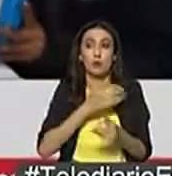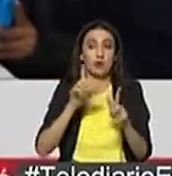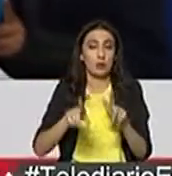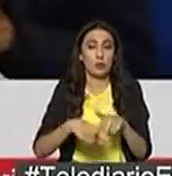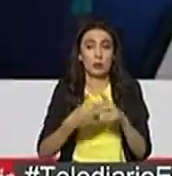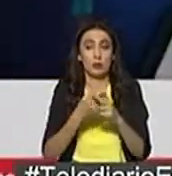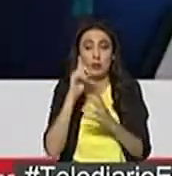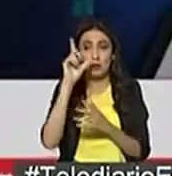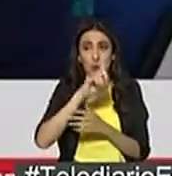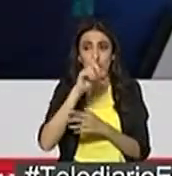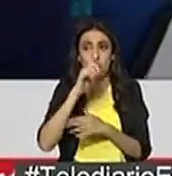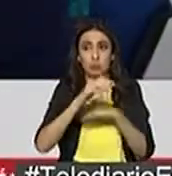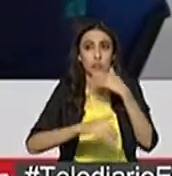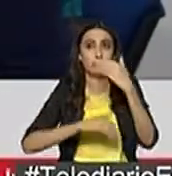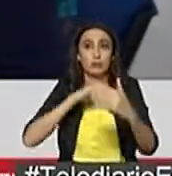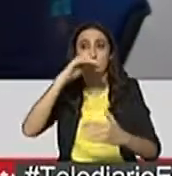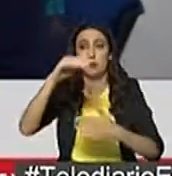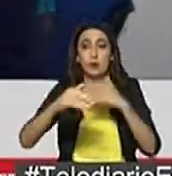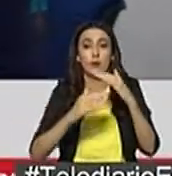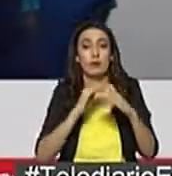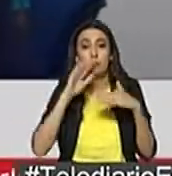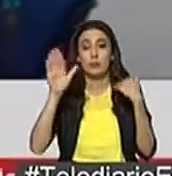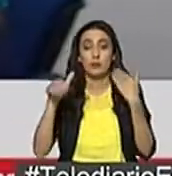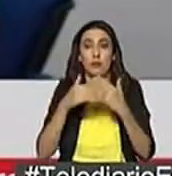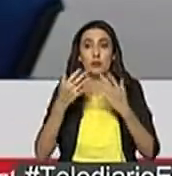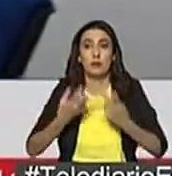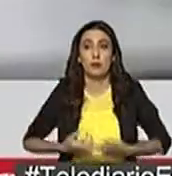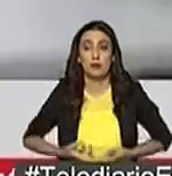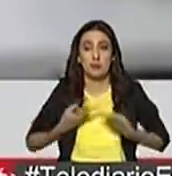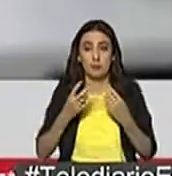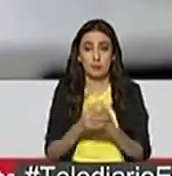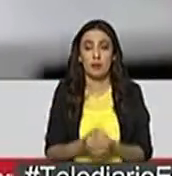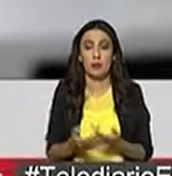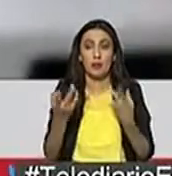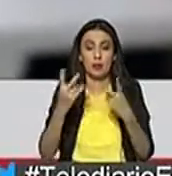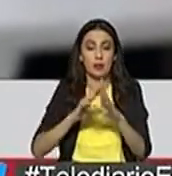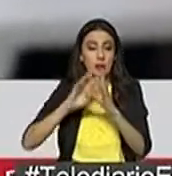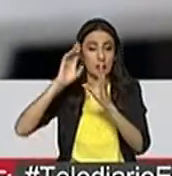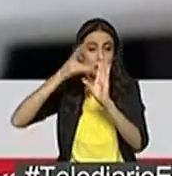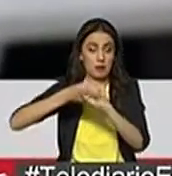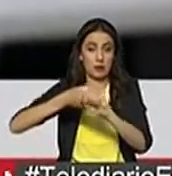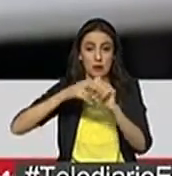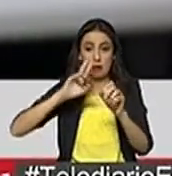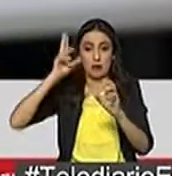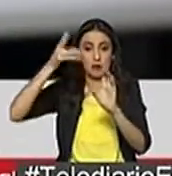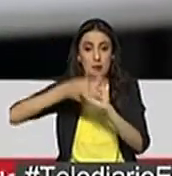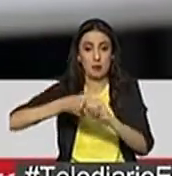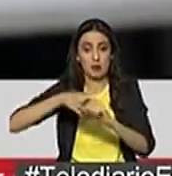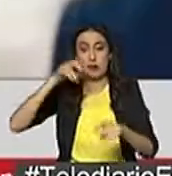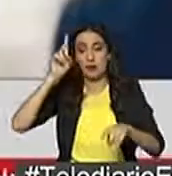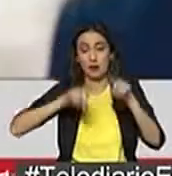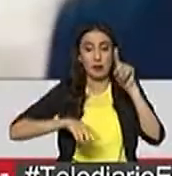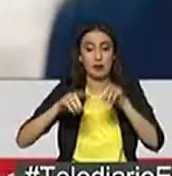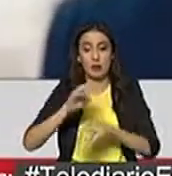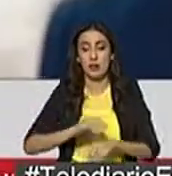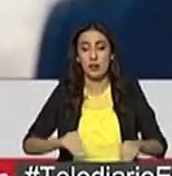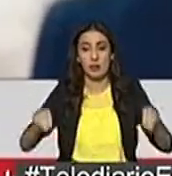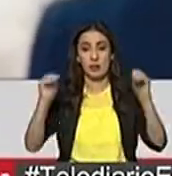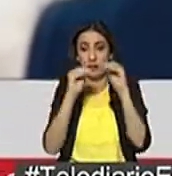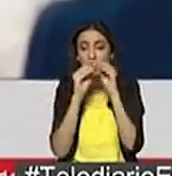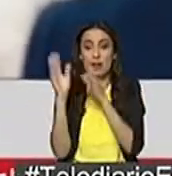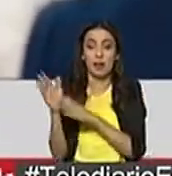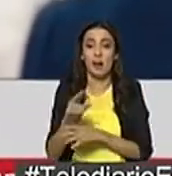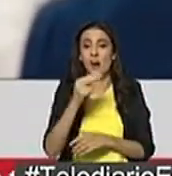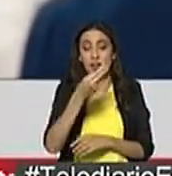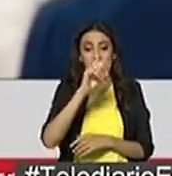inclusiva organizado por la Secretaría Plan Toda una Vida, con la participación del Ministerio de Educación y de la organización internacional